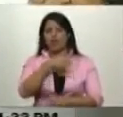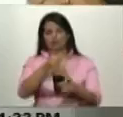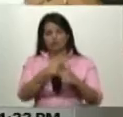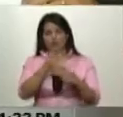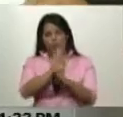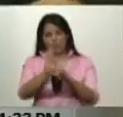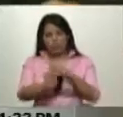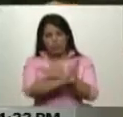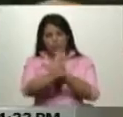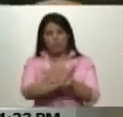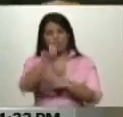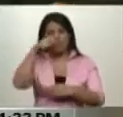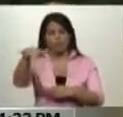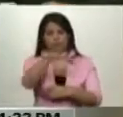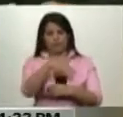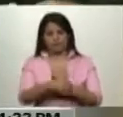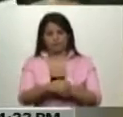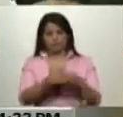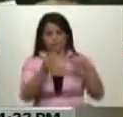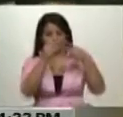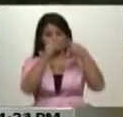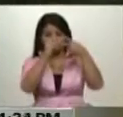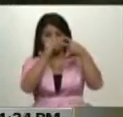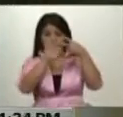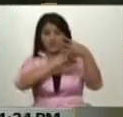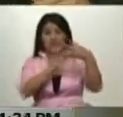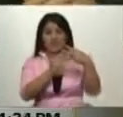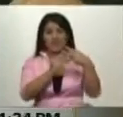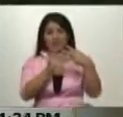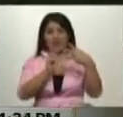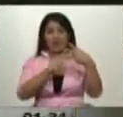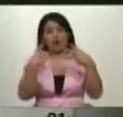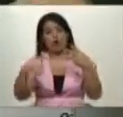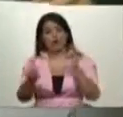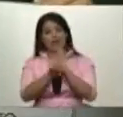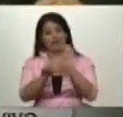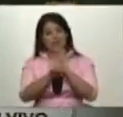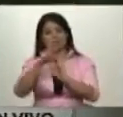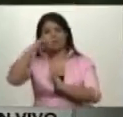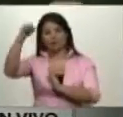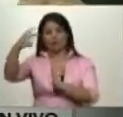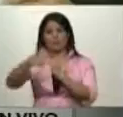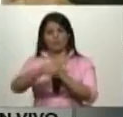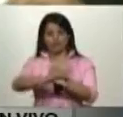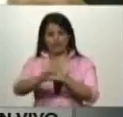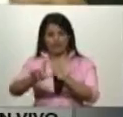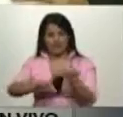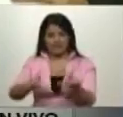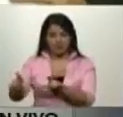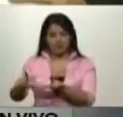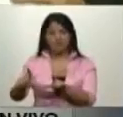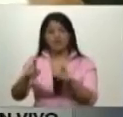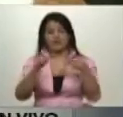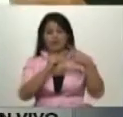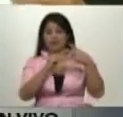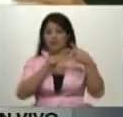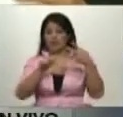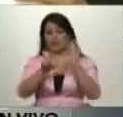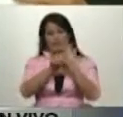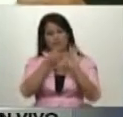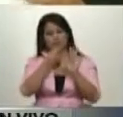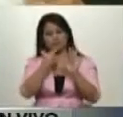pueblo. Y una tercera ley, el presidente seguirá anunciando en las próximas horas y días, una ley que es muy hermosa